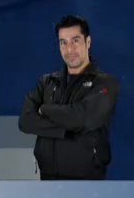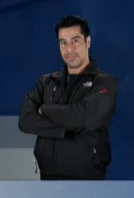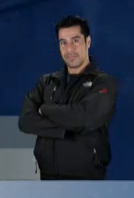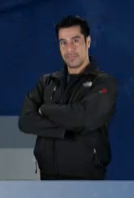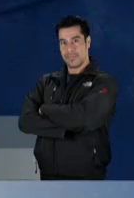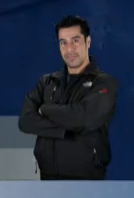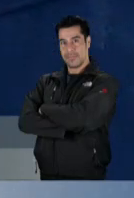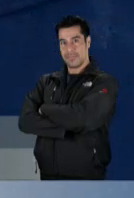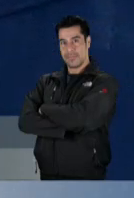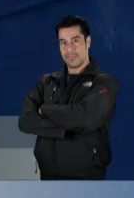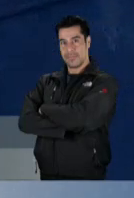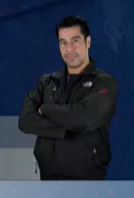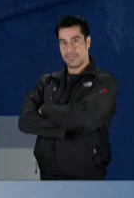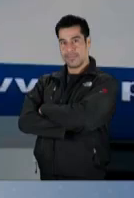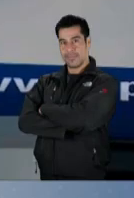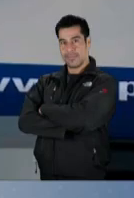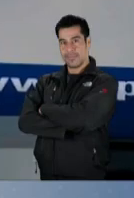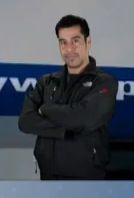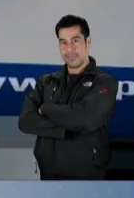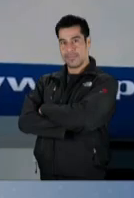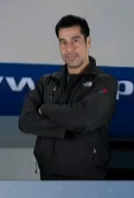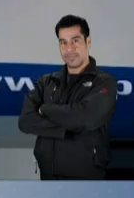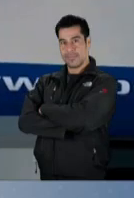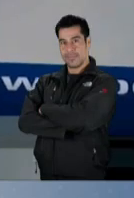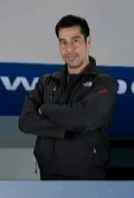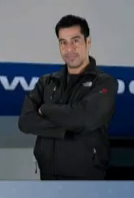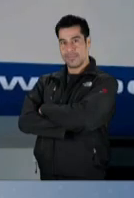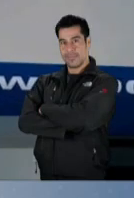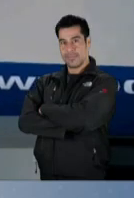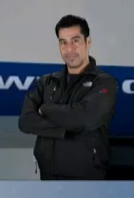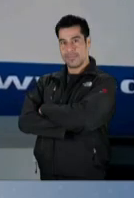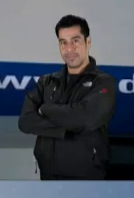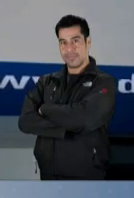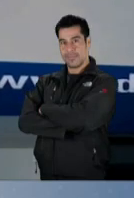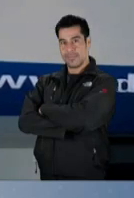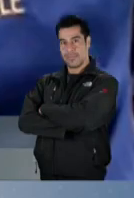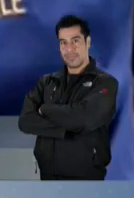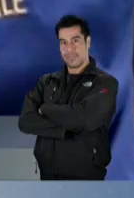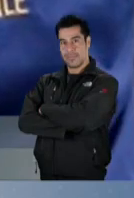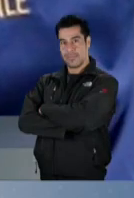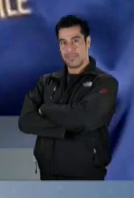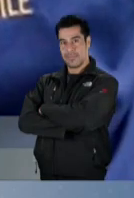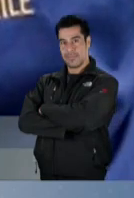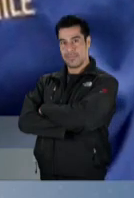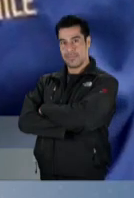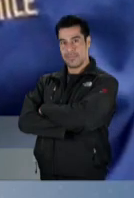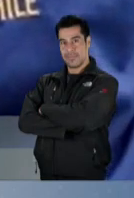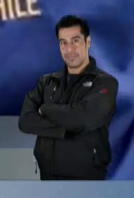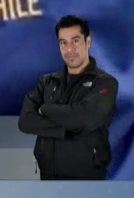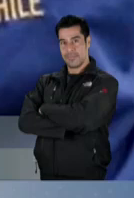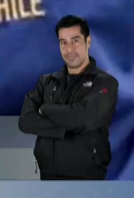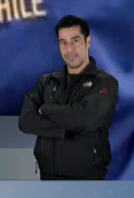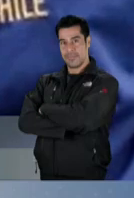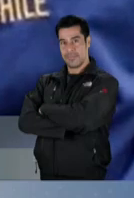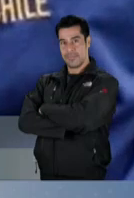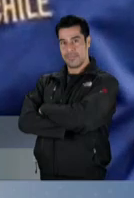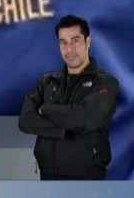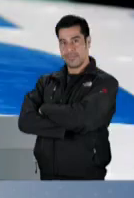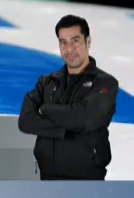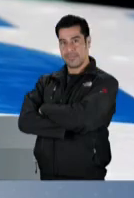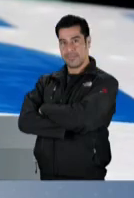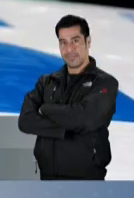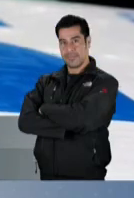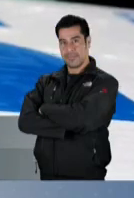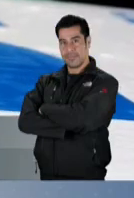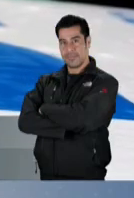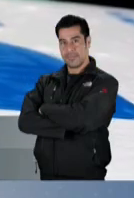que participaron de este robo. Quien nos entregó, por cierto, detalles sobre esta situación fue el subinspector Matías Zúñiga Caro,